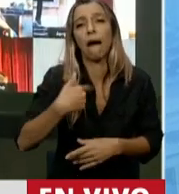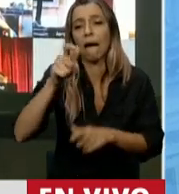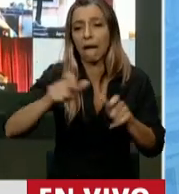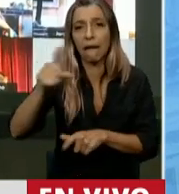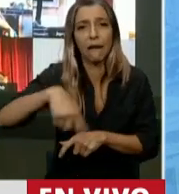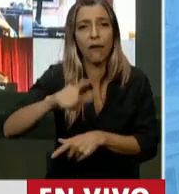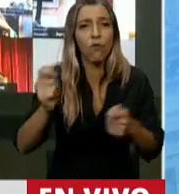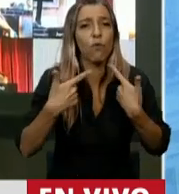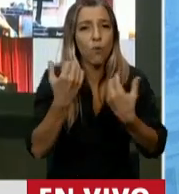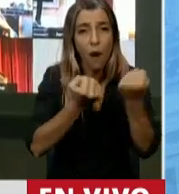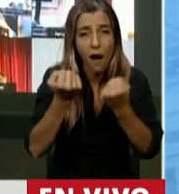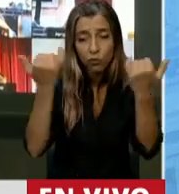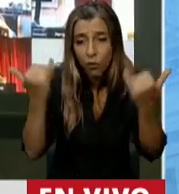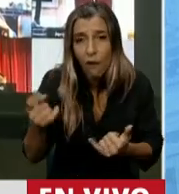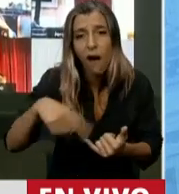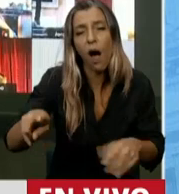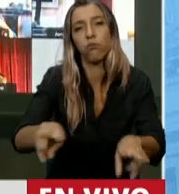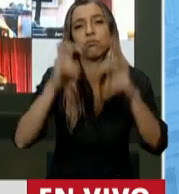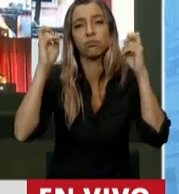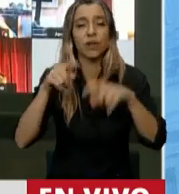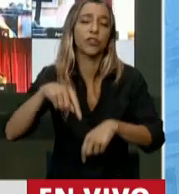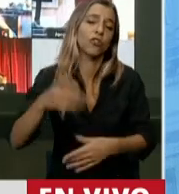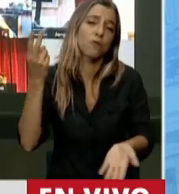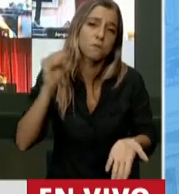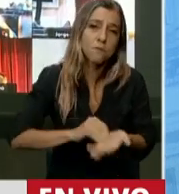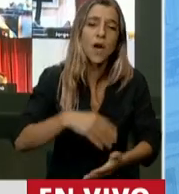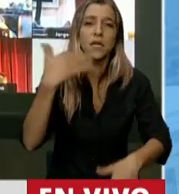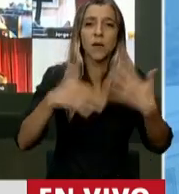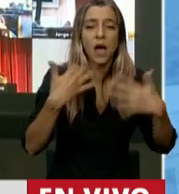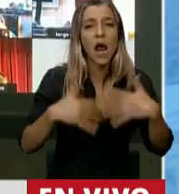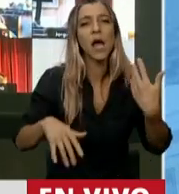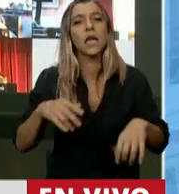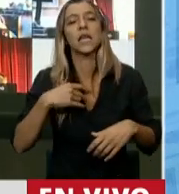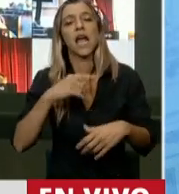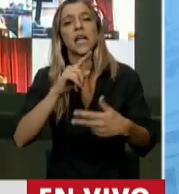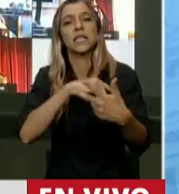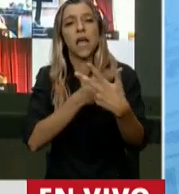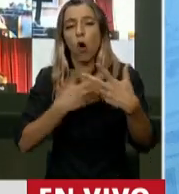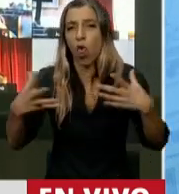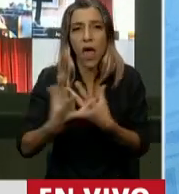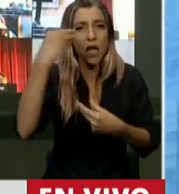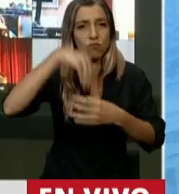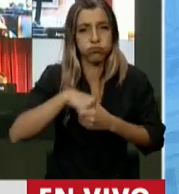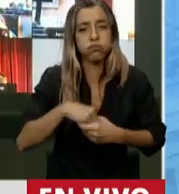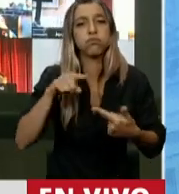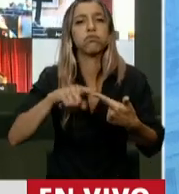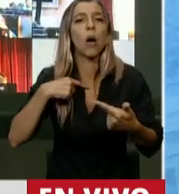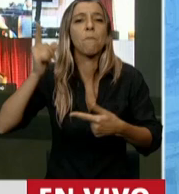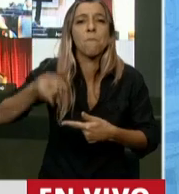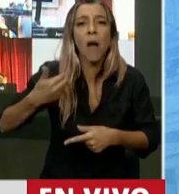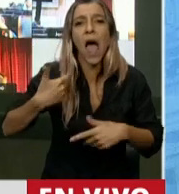lo mismo, emergencia, superpoderes, gobierno por decreto, estado de sitio en los